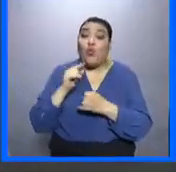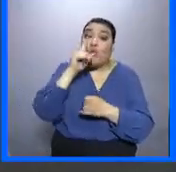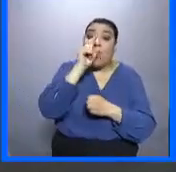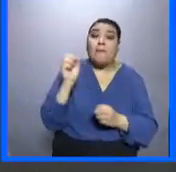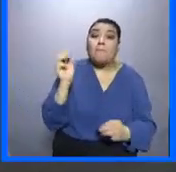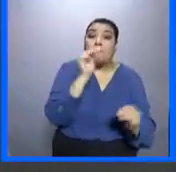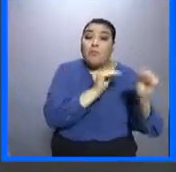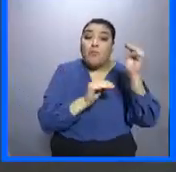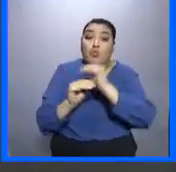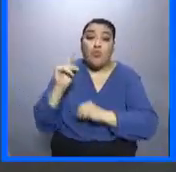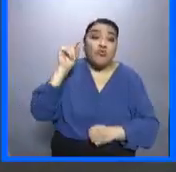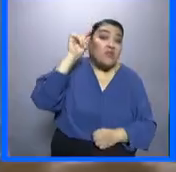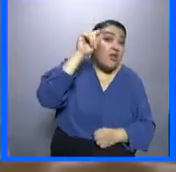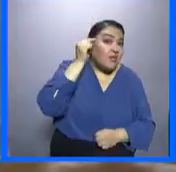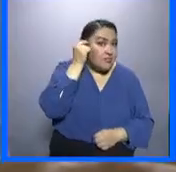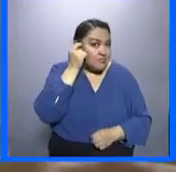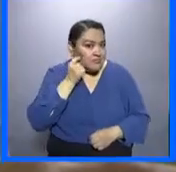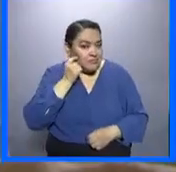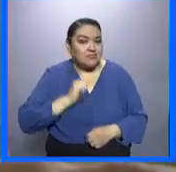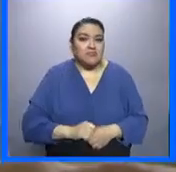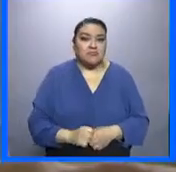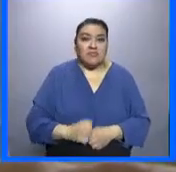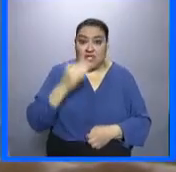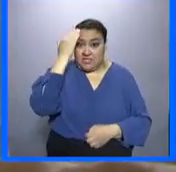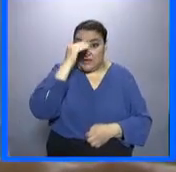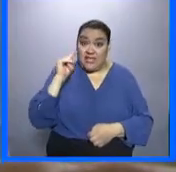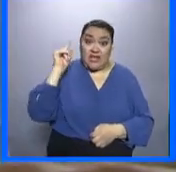la montaña de Guerrero. En la montaña,